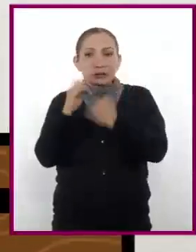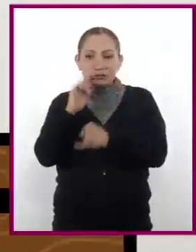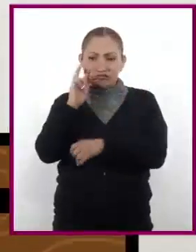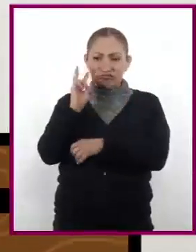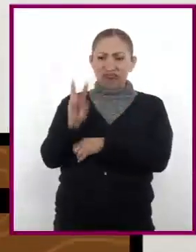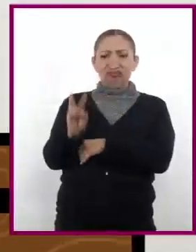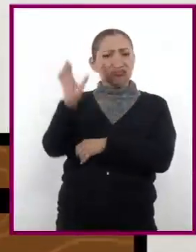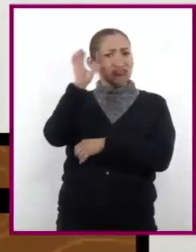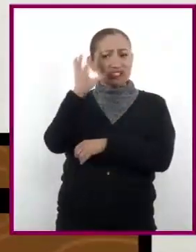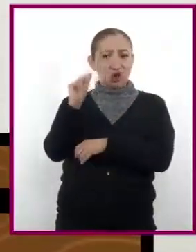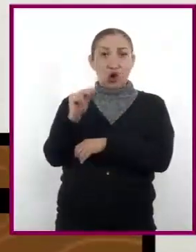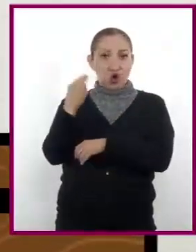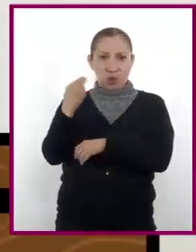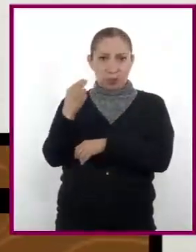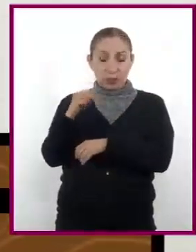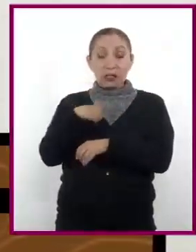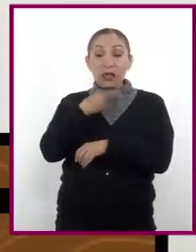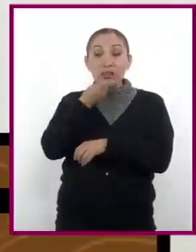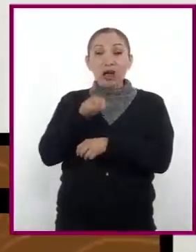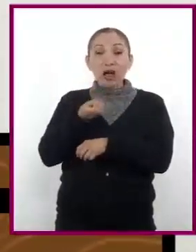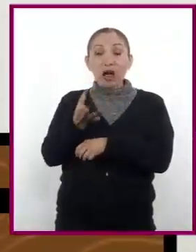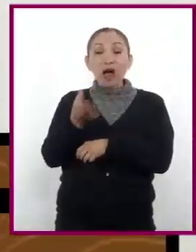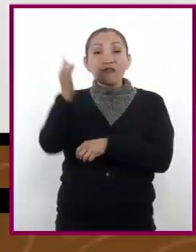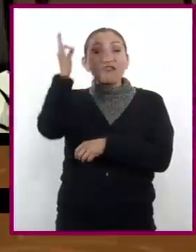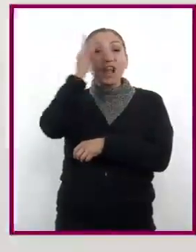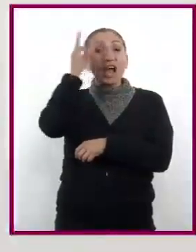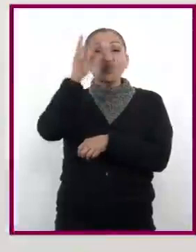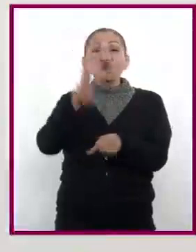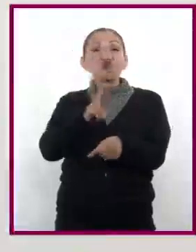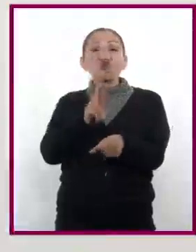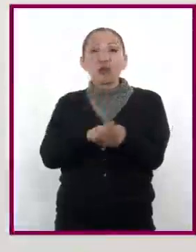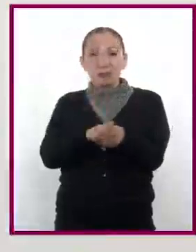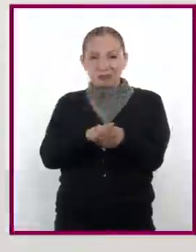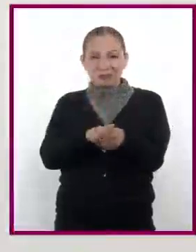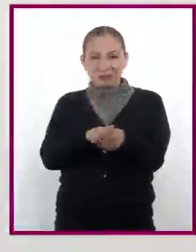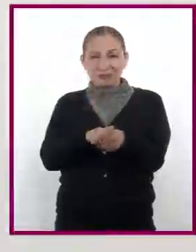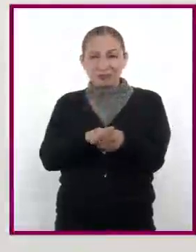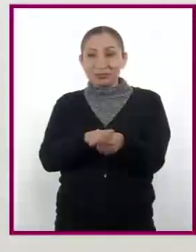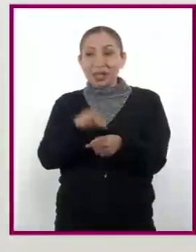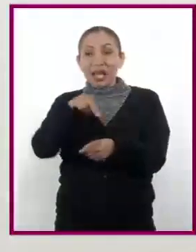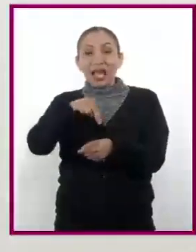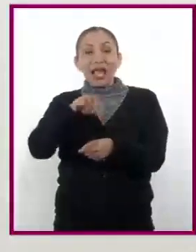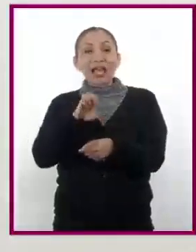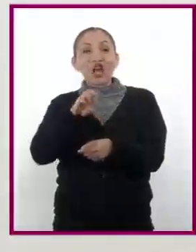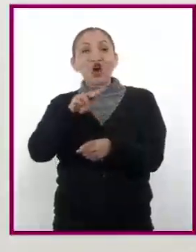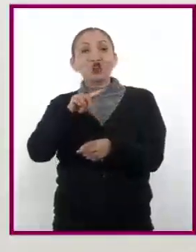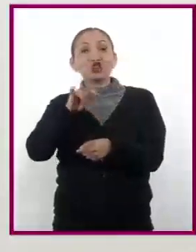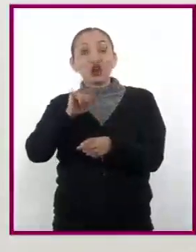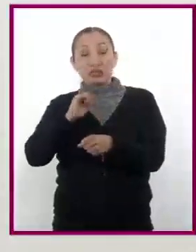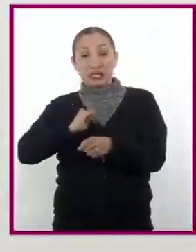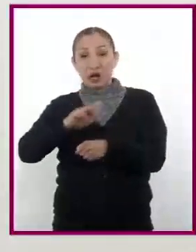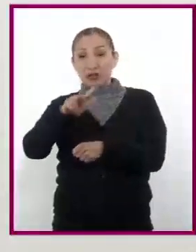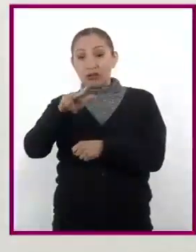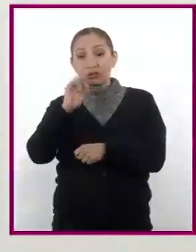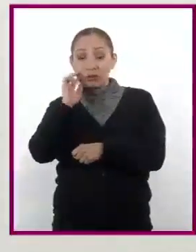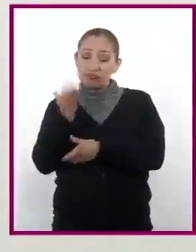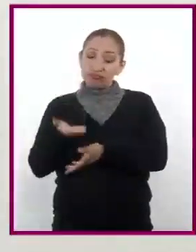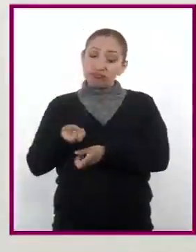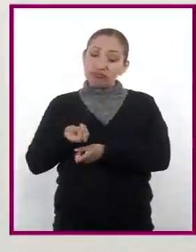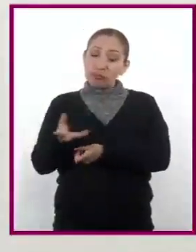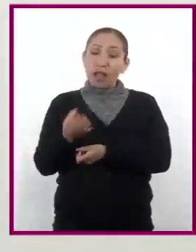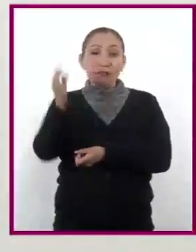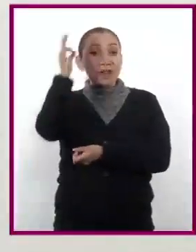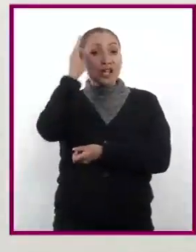les llamó científicos, sino filósofos naturales. Incluso Newton en el siglo XVIII era considerado